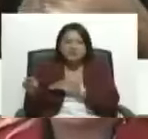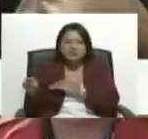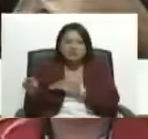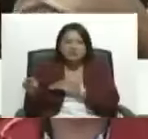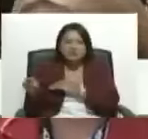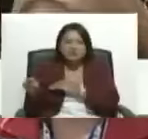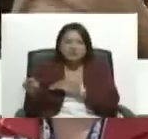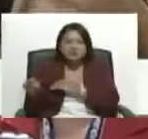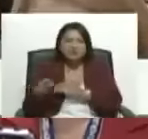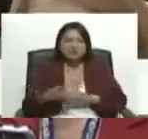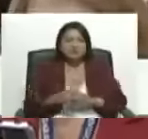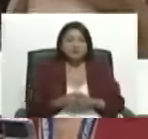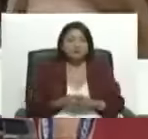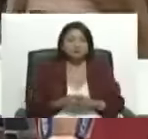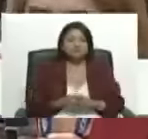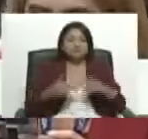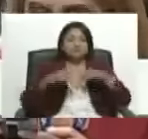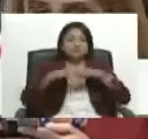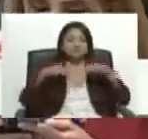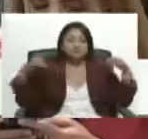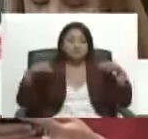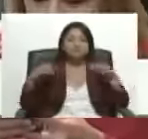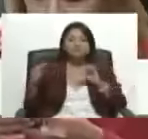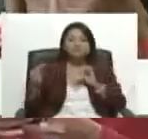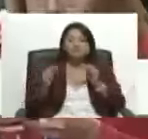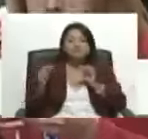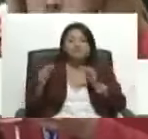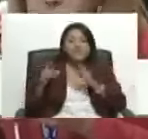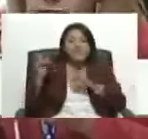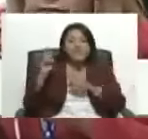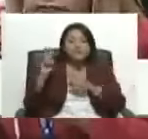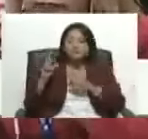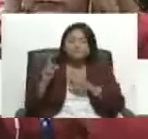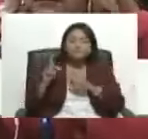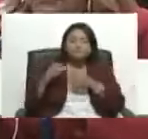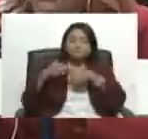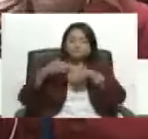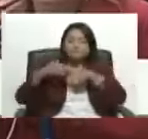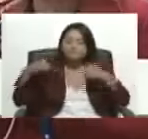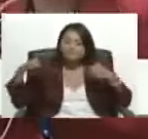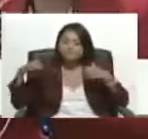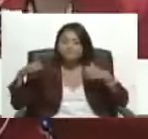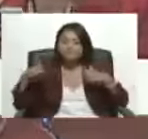Acabó con las negociaciones, porque su plan ya era otro.